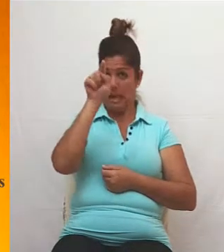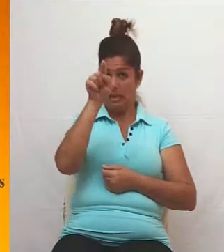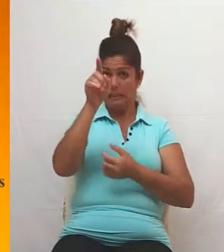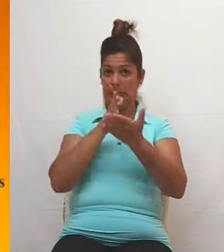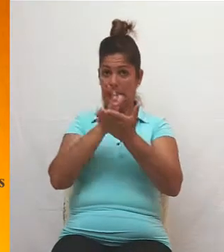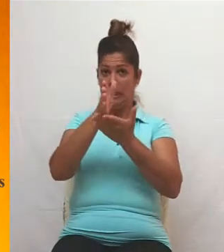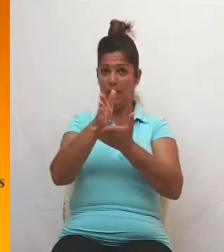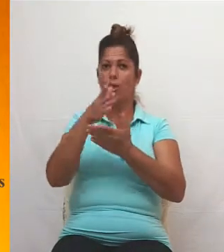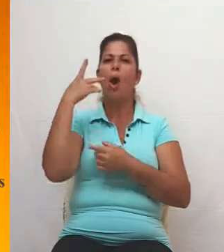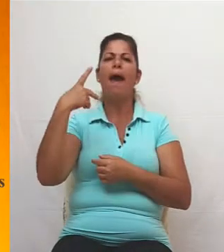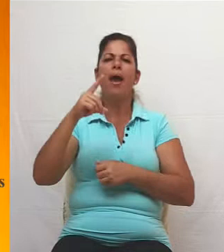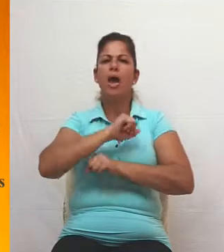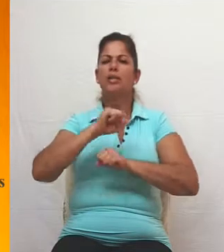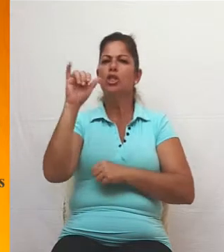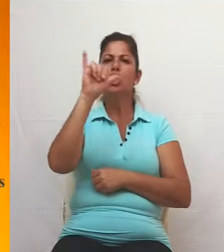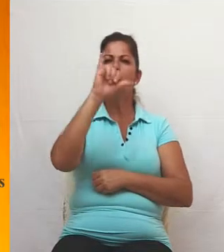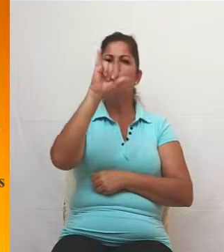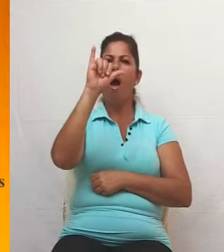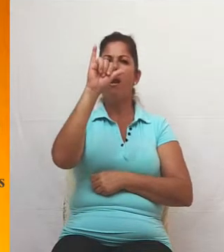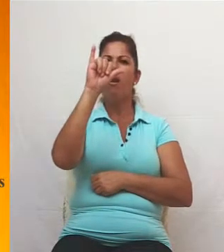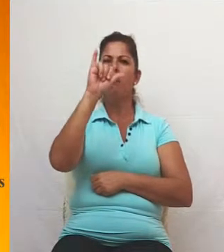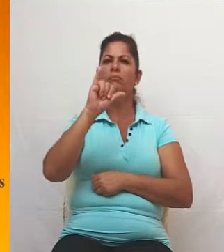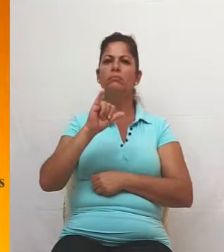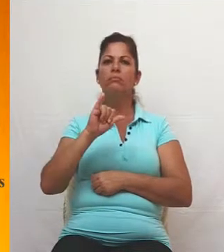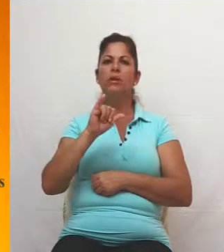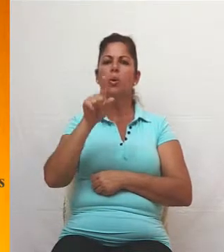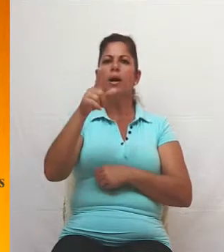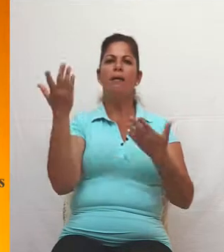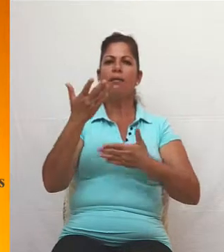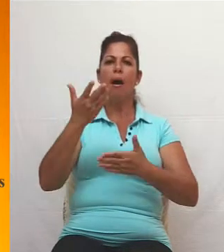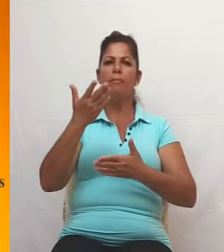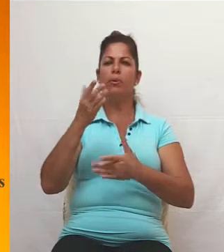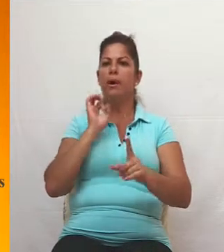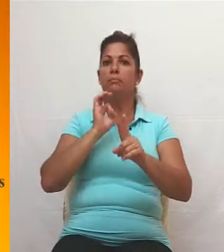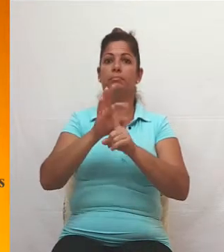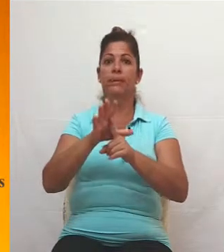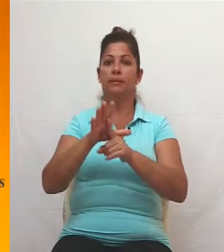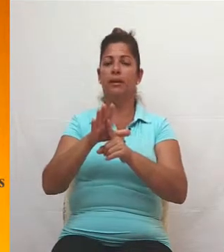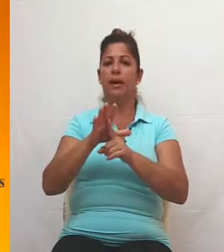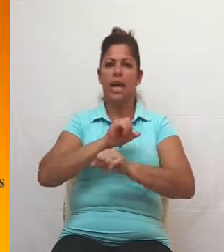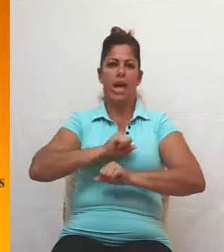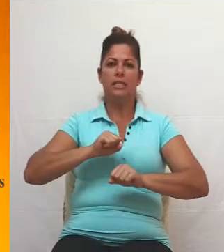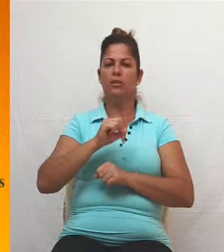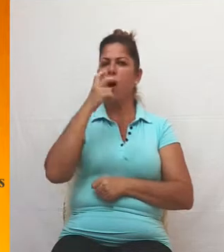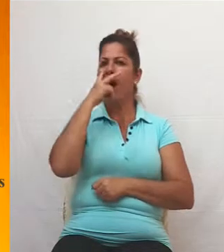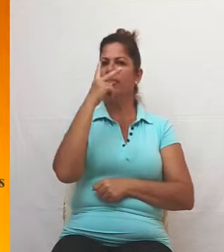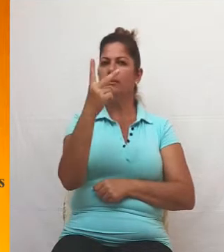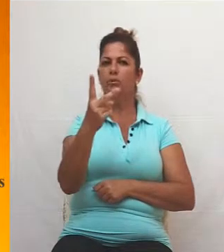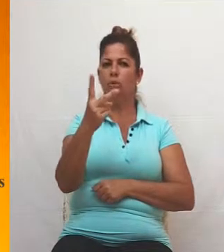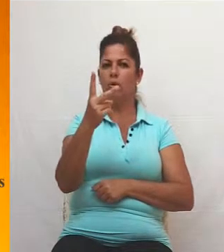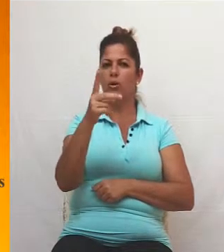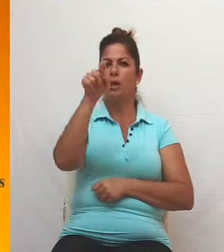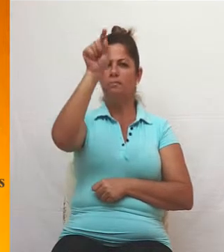en ese sentido los ejercicios son como interruptores de la luz que nos conectan con la atención